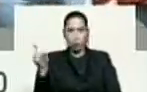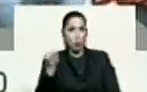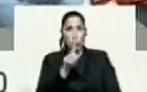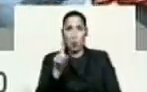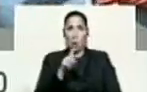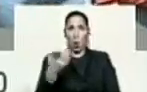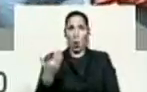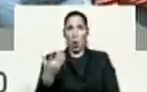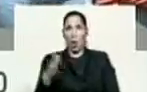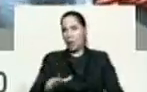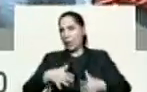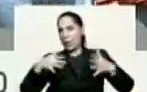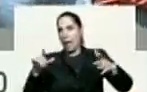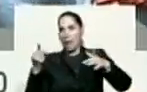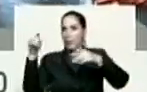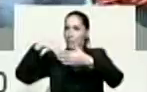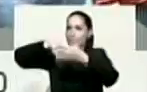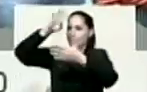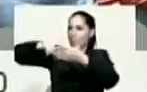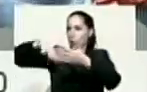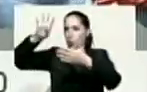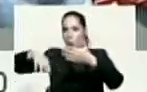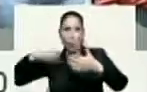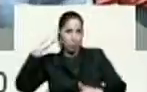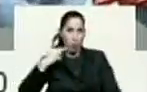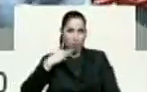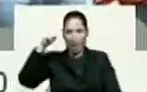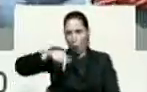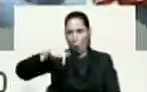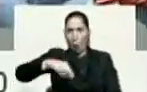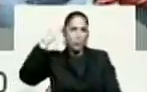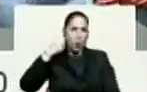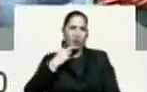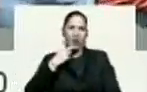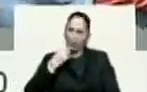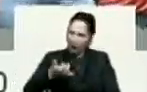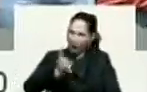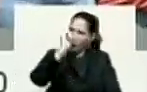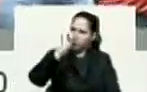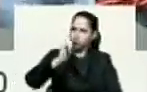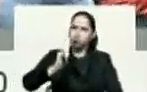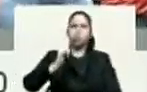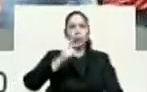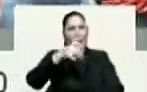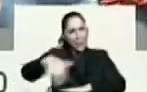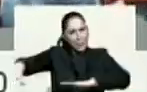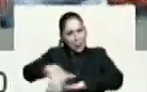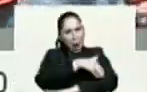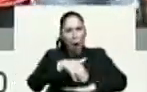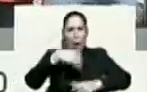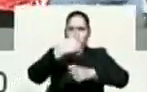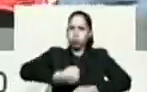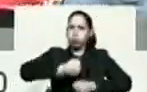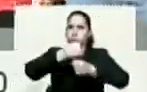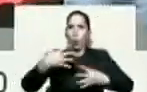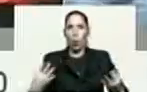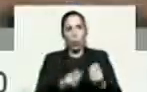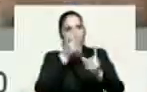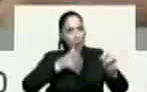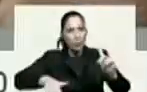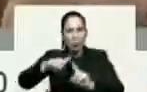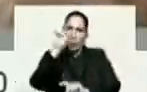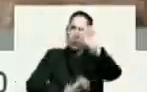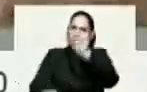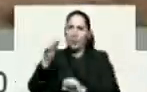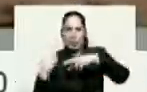en los grandes cuadros y las grandes pinturas. Hoy Bolívar está en la calle, cabalgando junto al pueblo, defendiendo